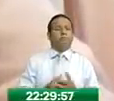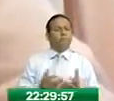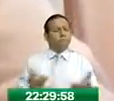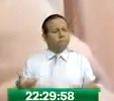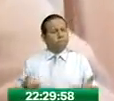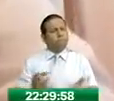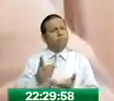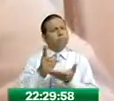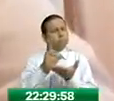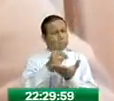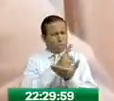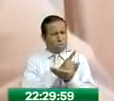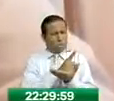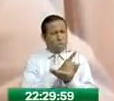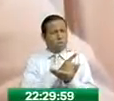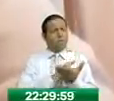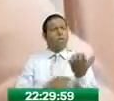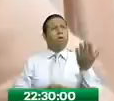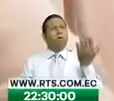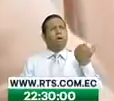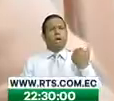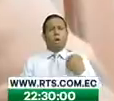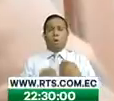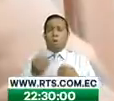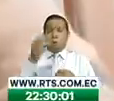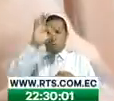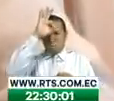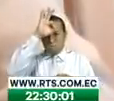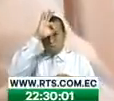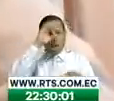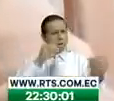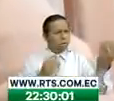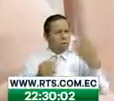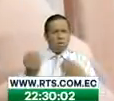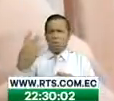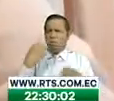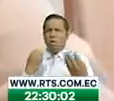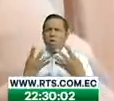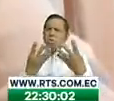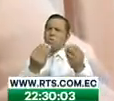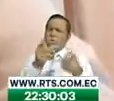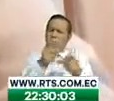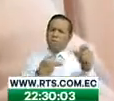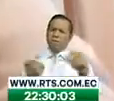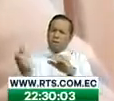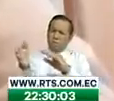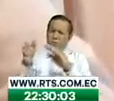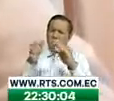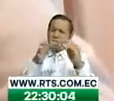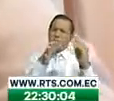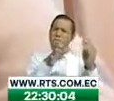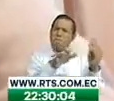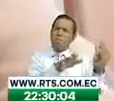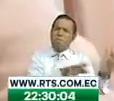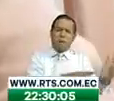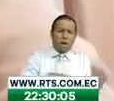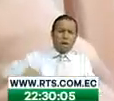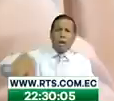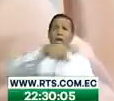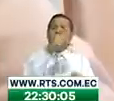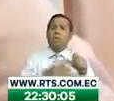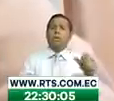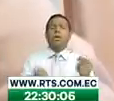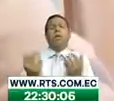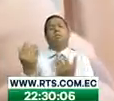reporte en los hospitales de pacientes muertos en ambulancia, de pacientes que se murieron en las carpas, de esperas interminables